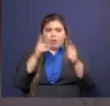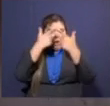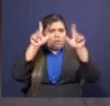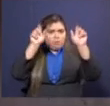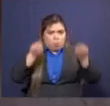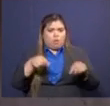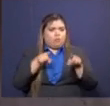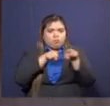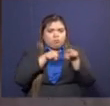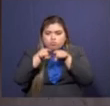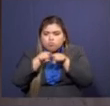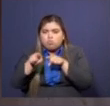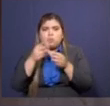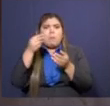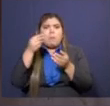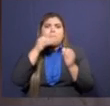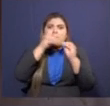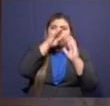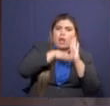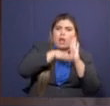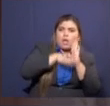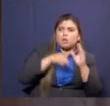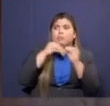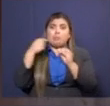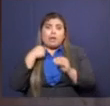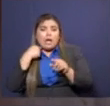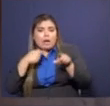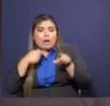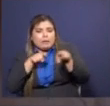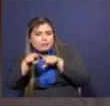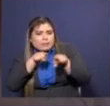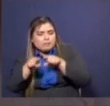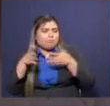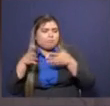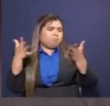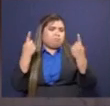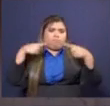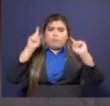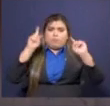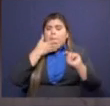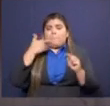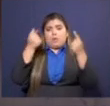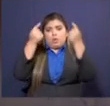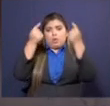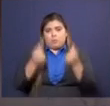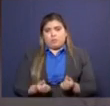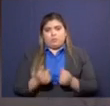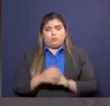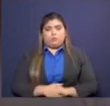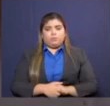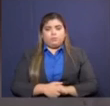fomentando la competencia y logrando mejores precios.